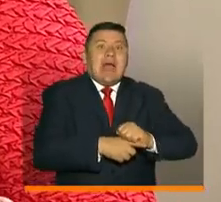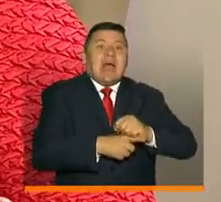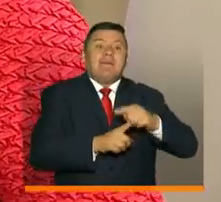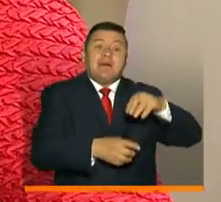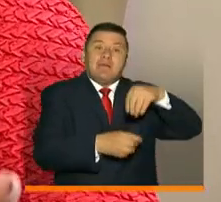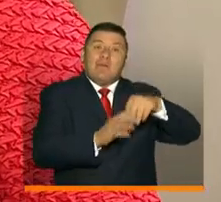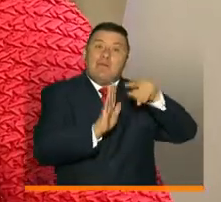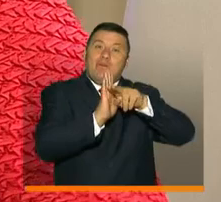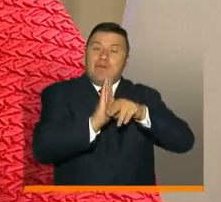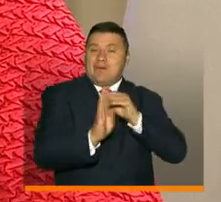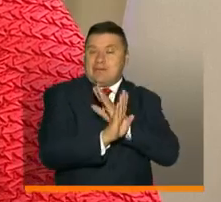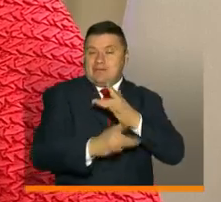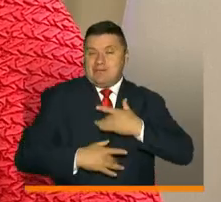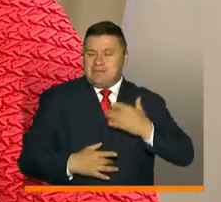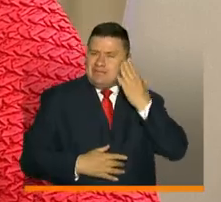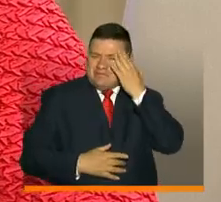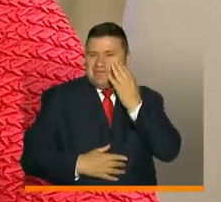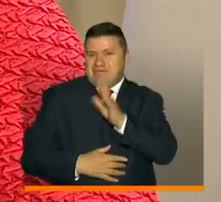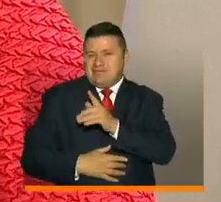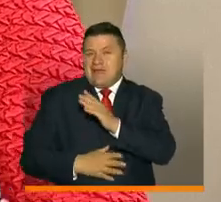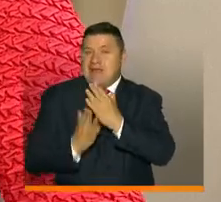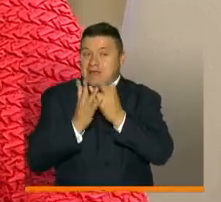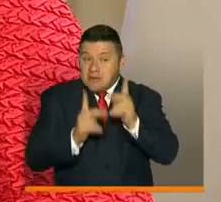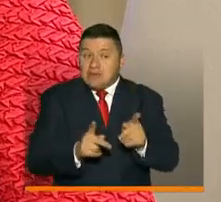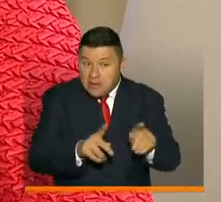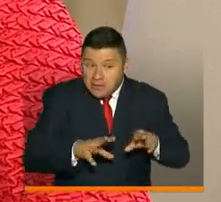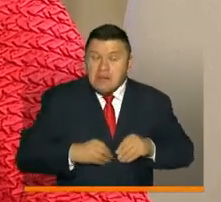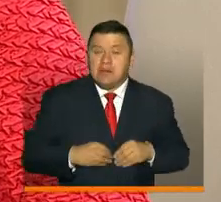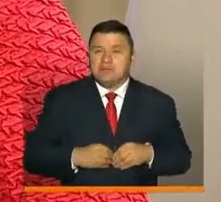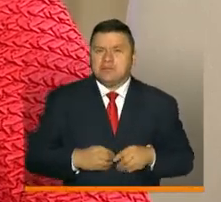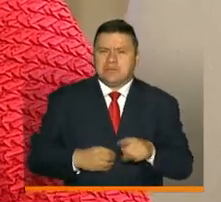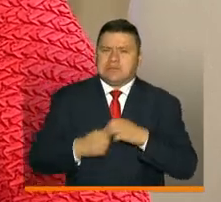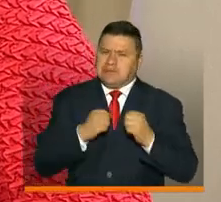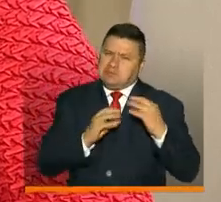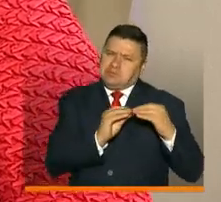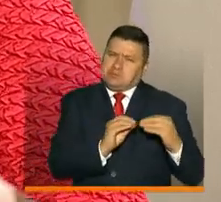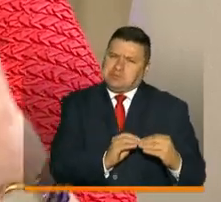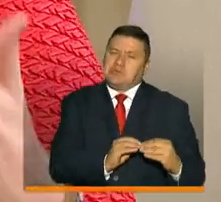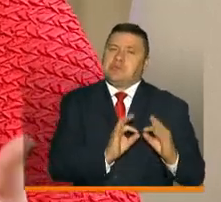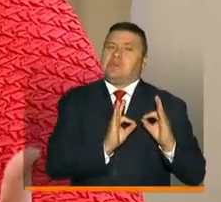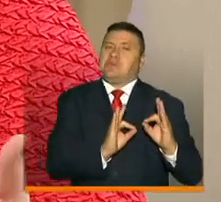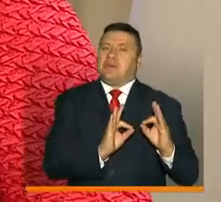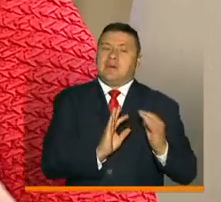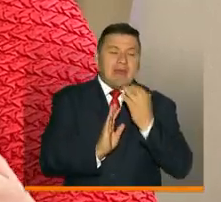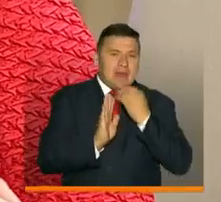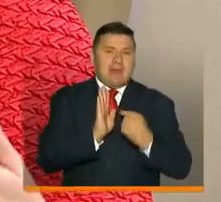de bioseguridad y obviamente con el consentimiento de los estudiantes. Estos esfuerzos, presidente, se constituyen en un